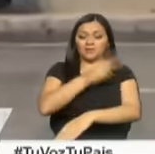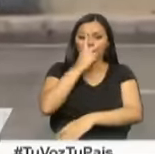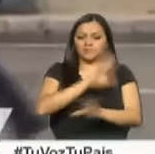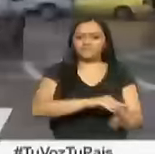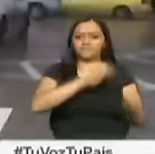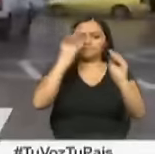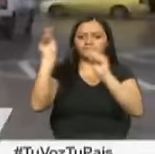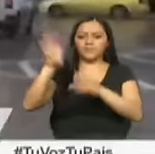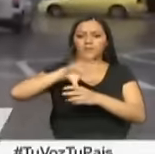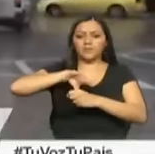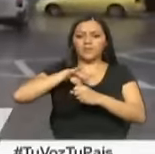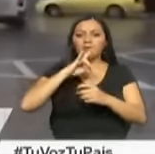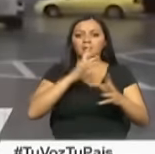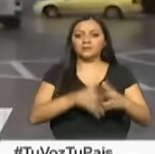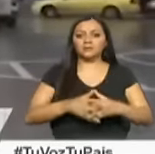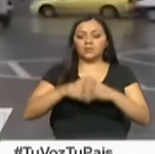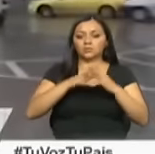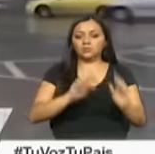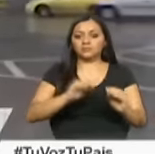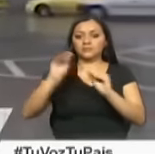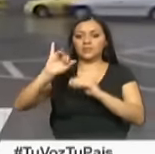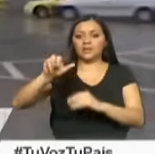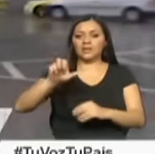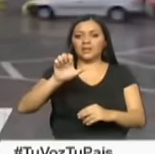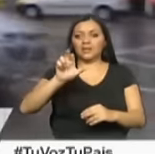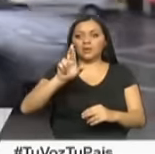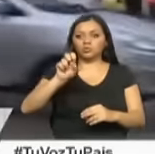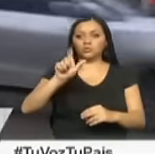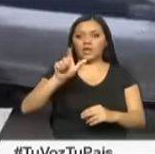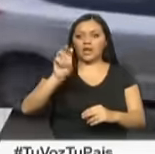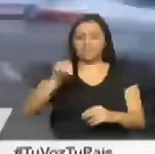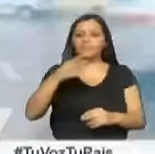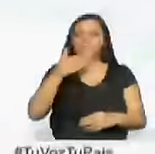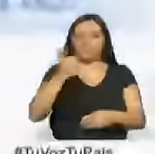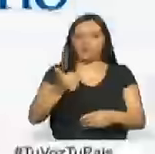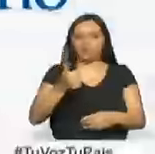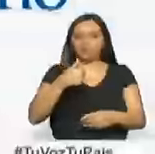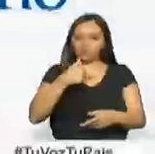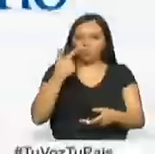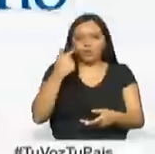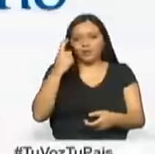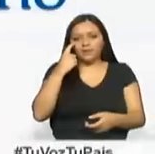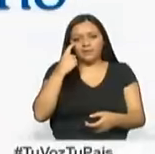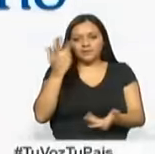la embajada estadounidense a Jerusalén, dijo que debe estudiarlo.